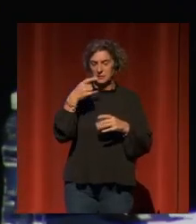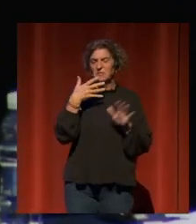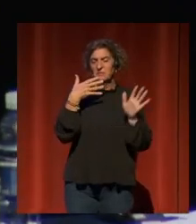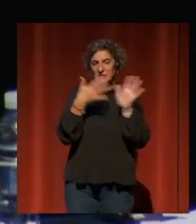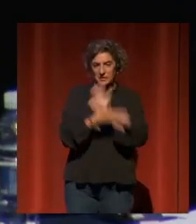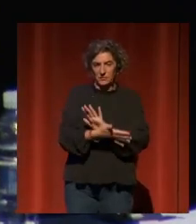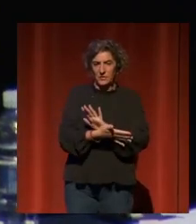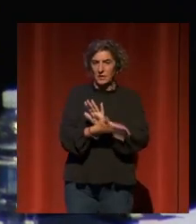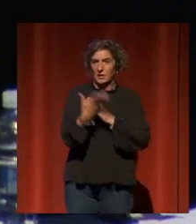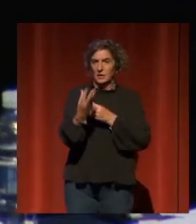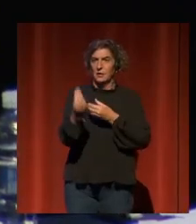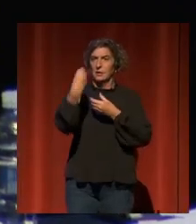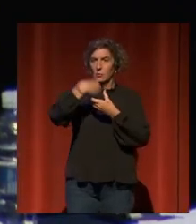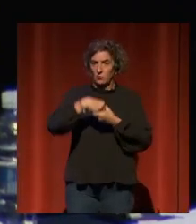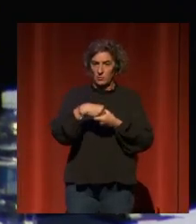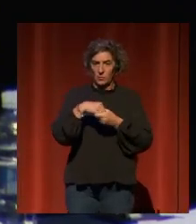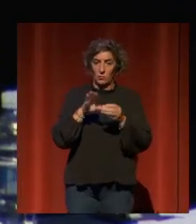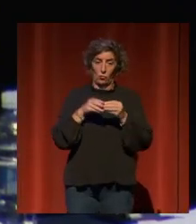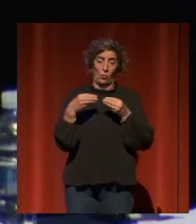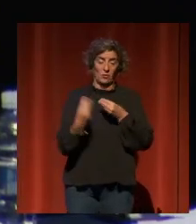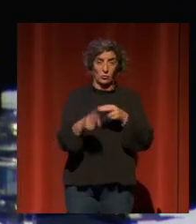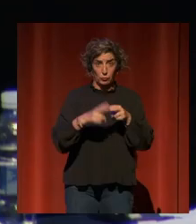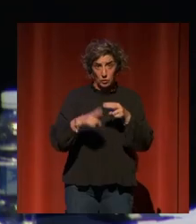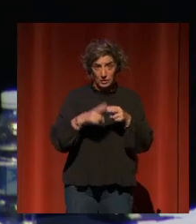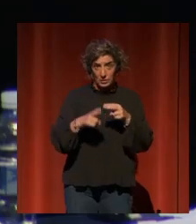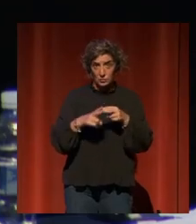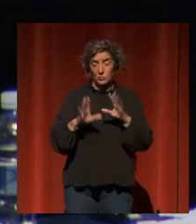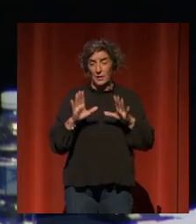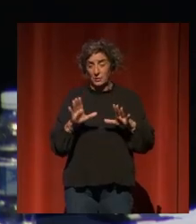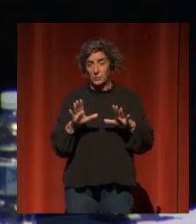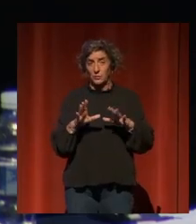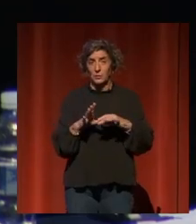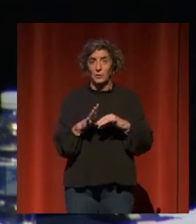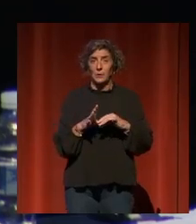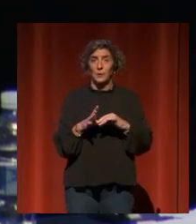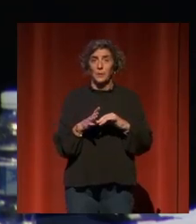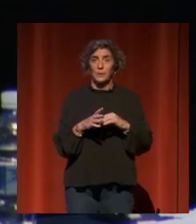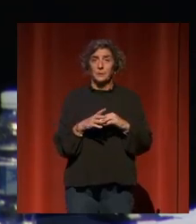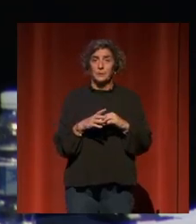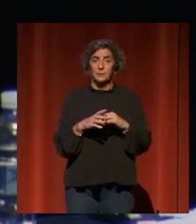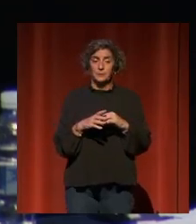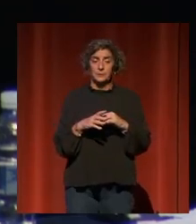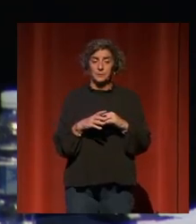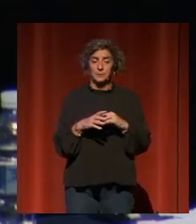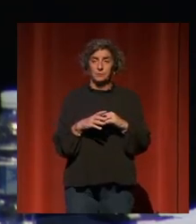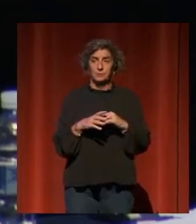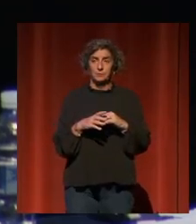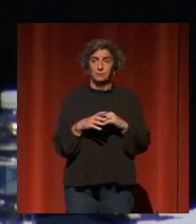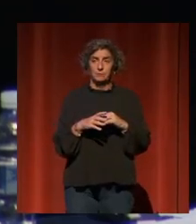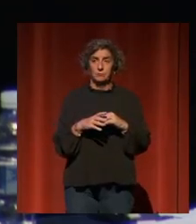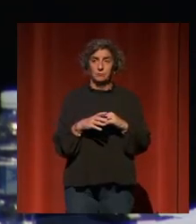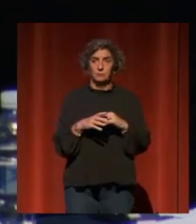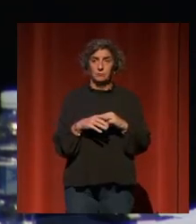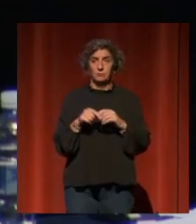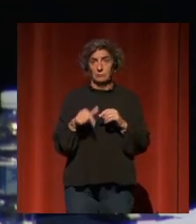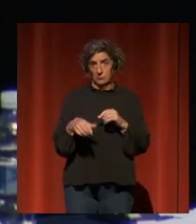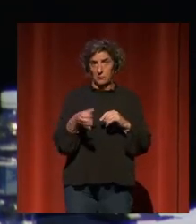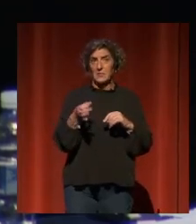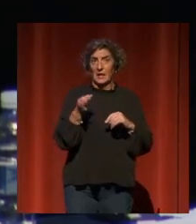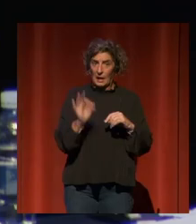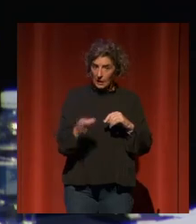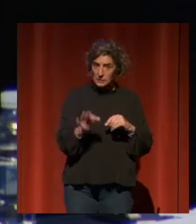en documentos políticos Así que esto asegura la